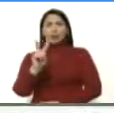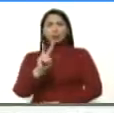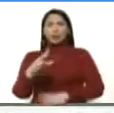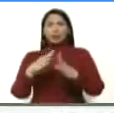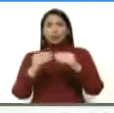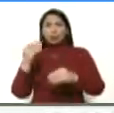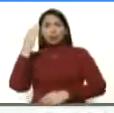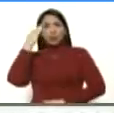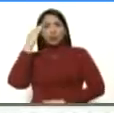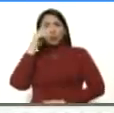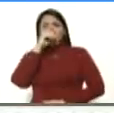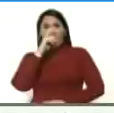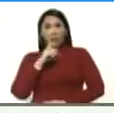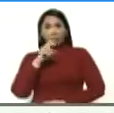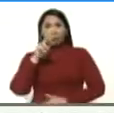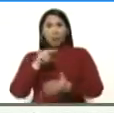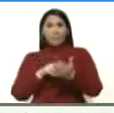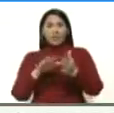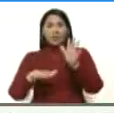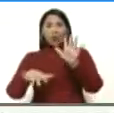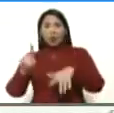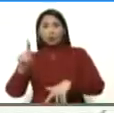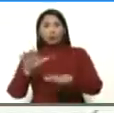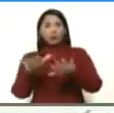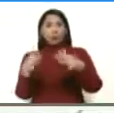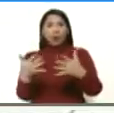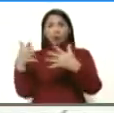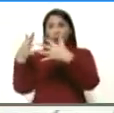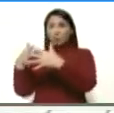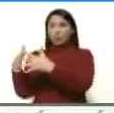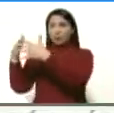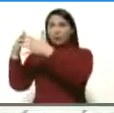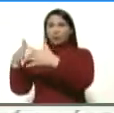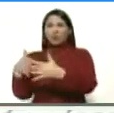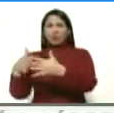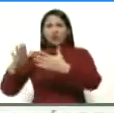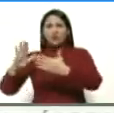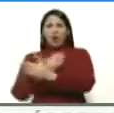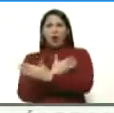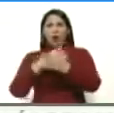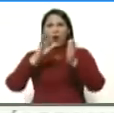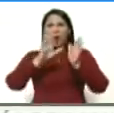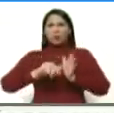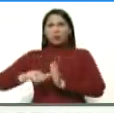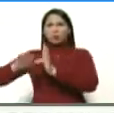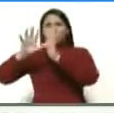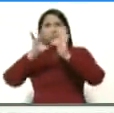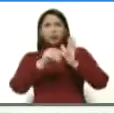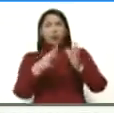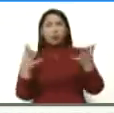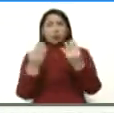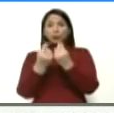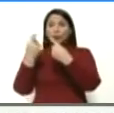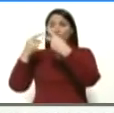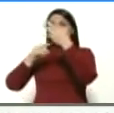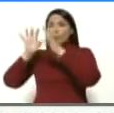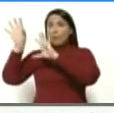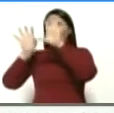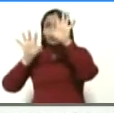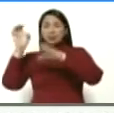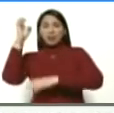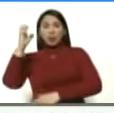sabemos, en el año 2011, cuando Estados Unidos se roba en conjunto con otros países de Europa